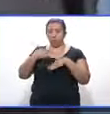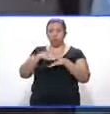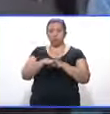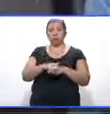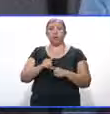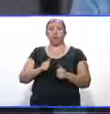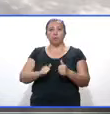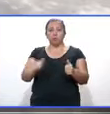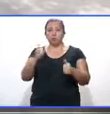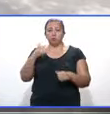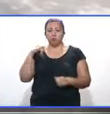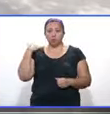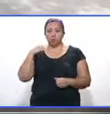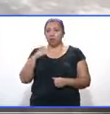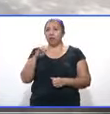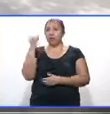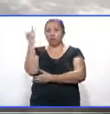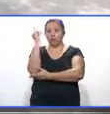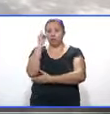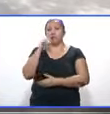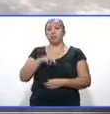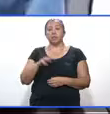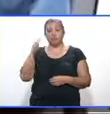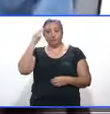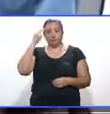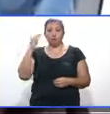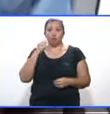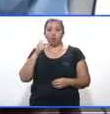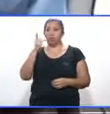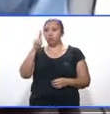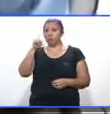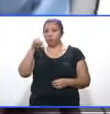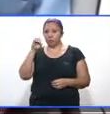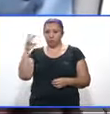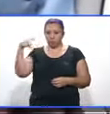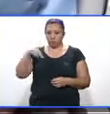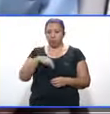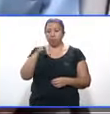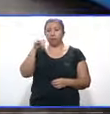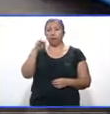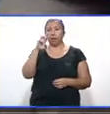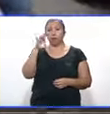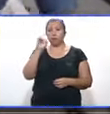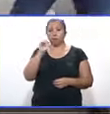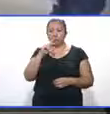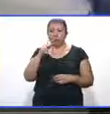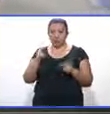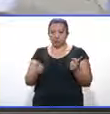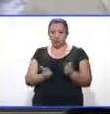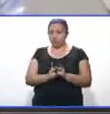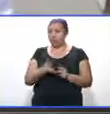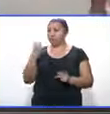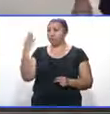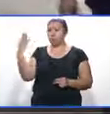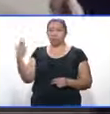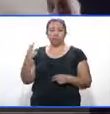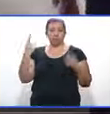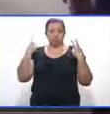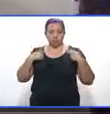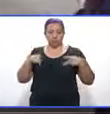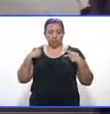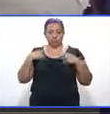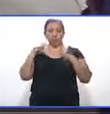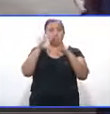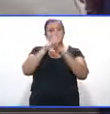avenida Yucatán, pasando por Jardines de Mérida, Los Álamos, Los Pinos y descendió en Macroplaza. Vila Dosal atendió las solicitudes de la ciudadanía